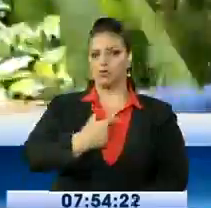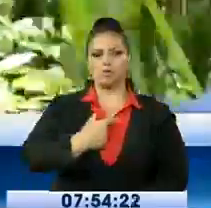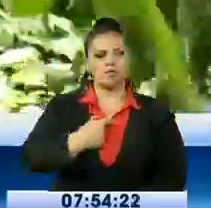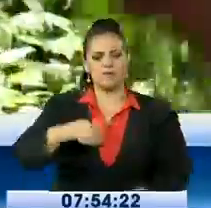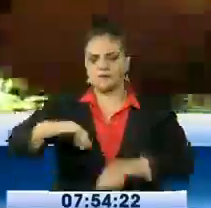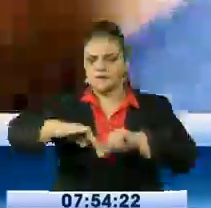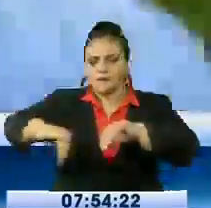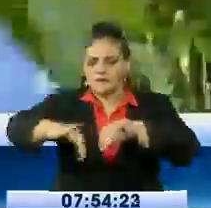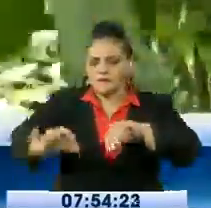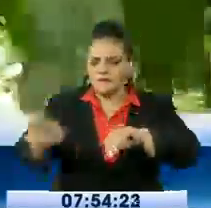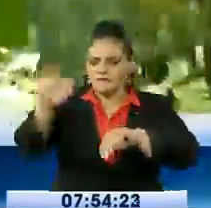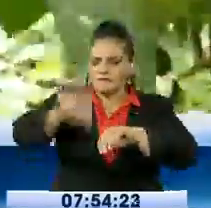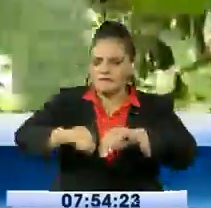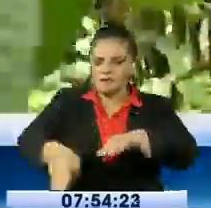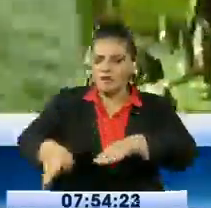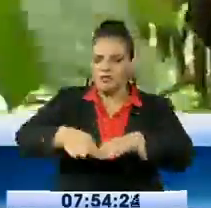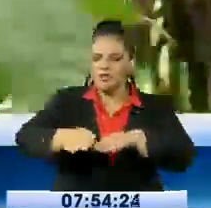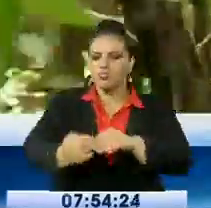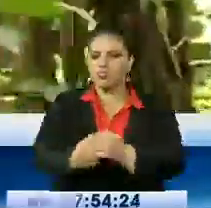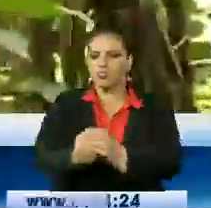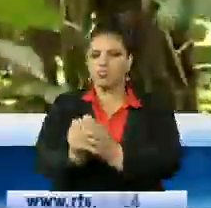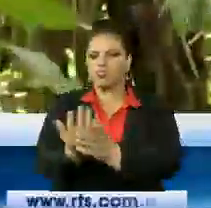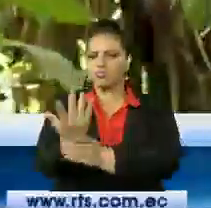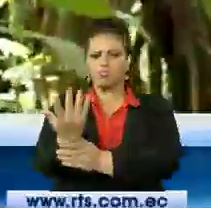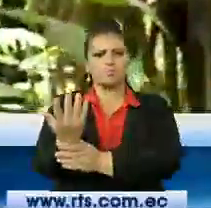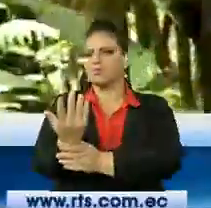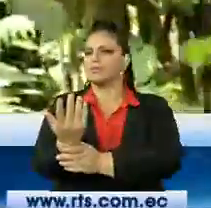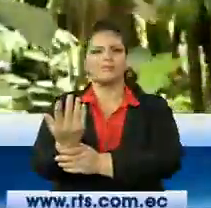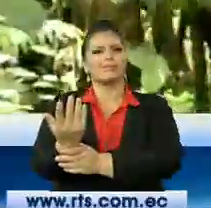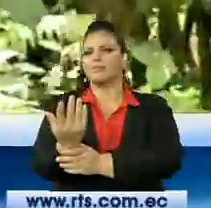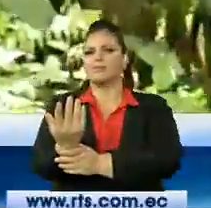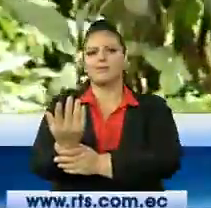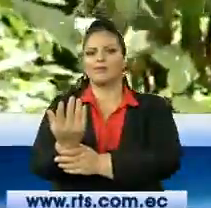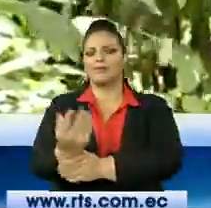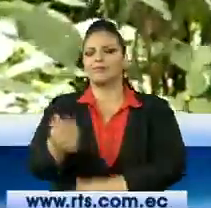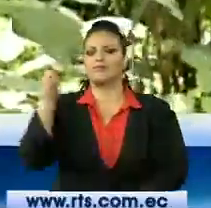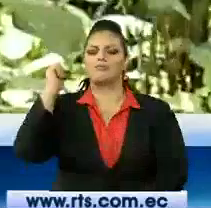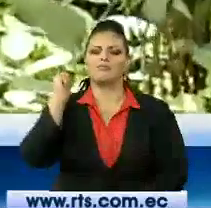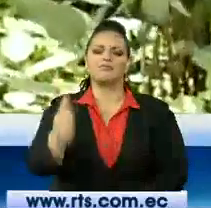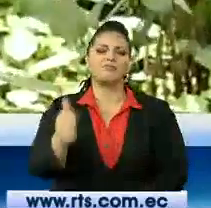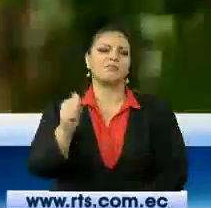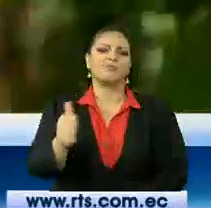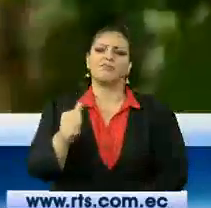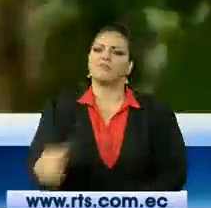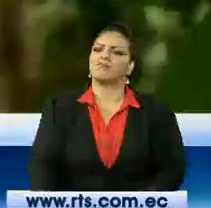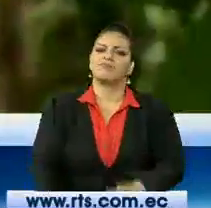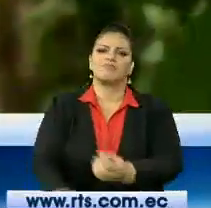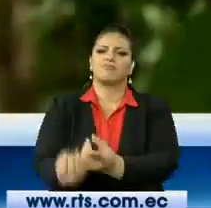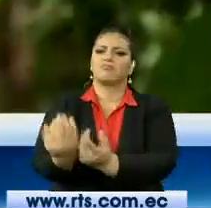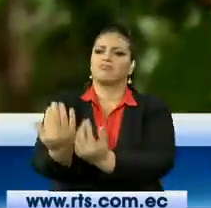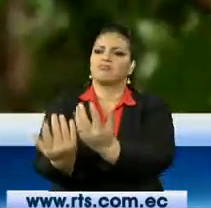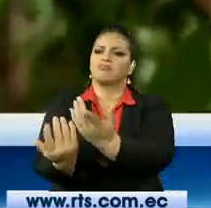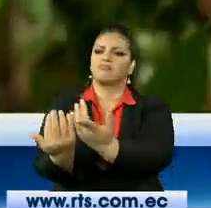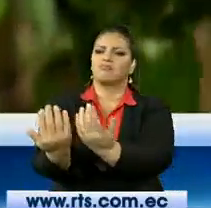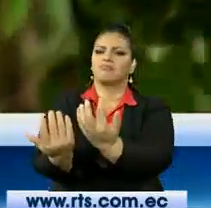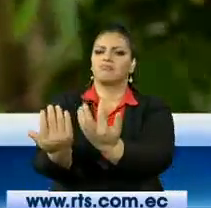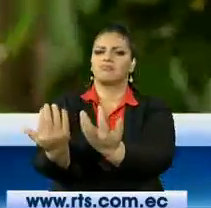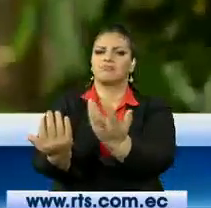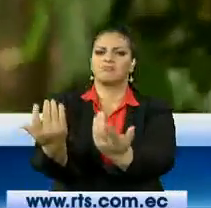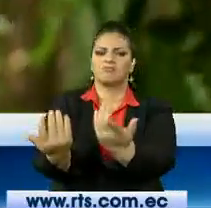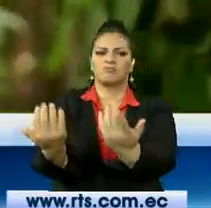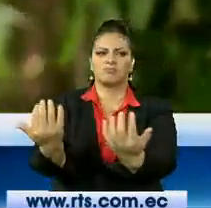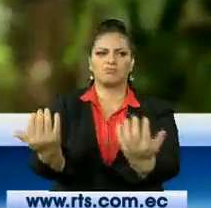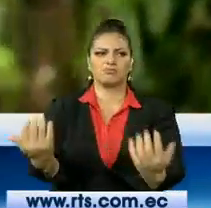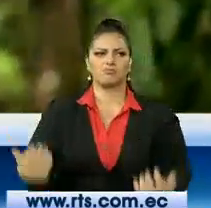fines ilícitos, de los cuales se puede extraer el alcaloide principal, que es la cocaína, la benzoil, metil